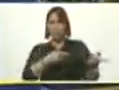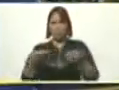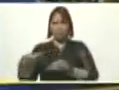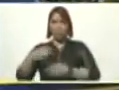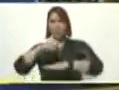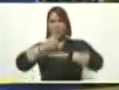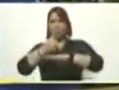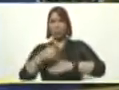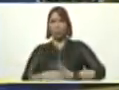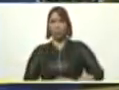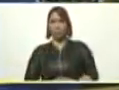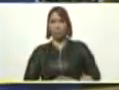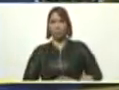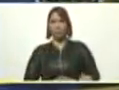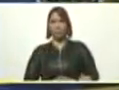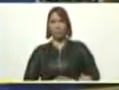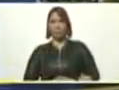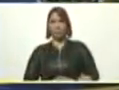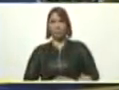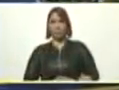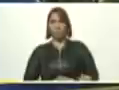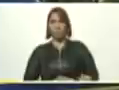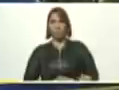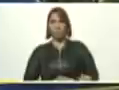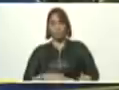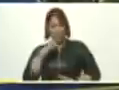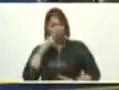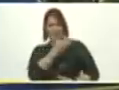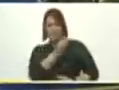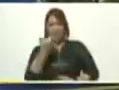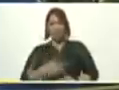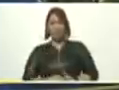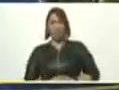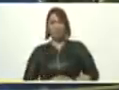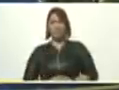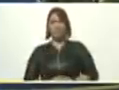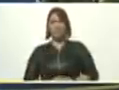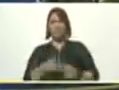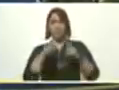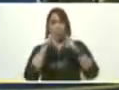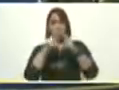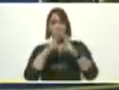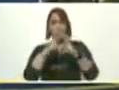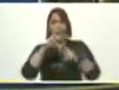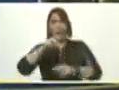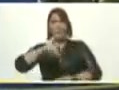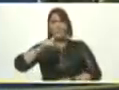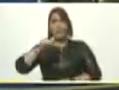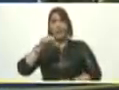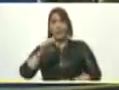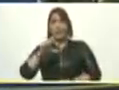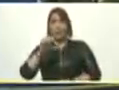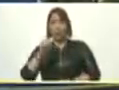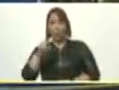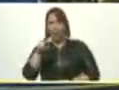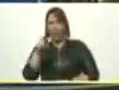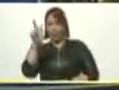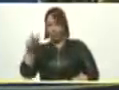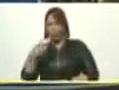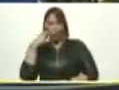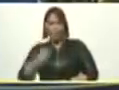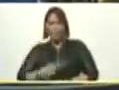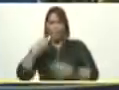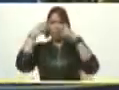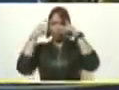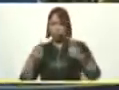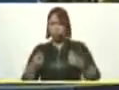director vale Ok Voy a ver dónde está acá para que se venga para que conozca Maelo este es uno de los expertos y conocedores